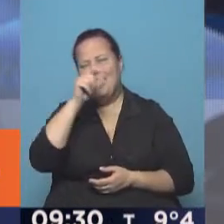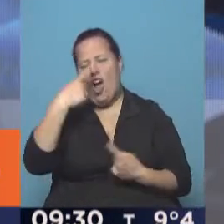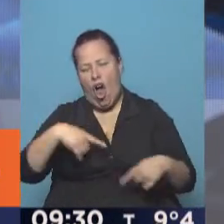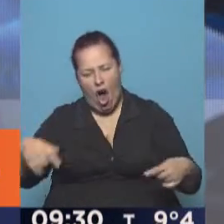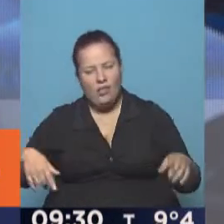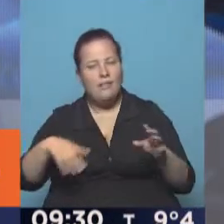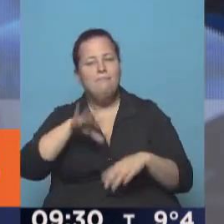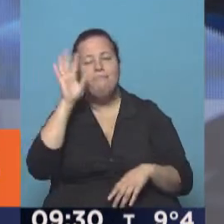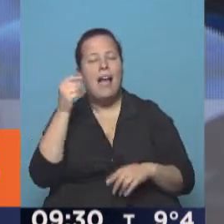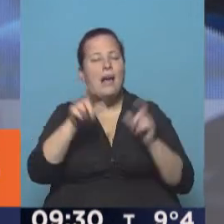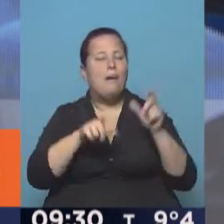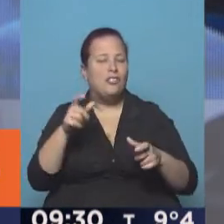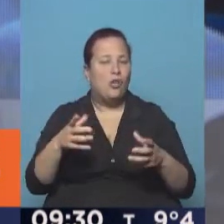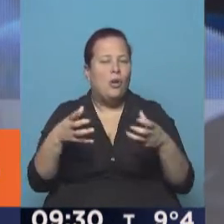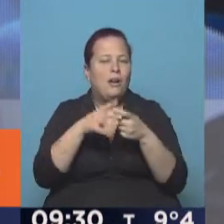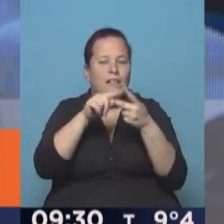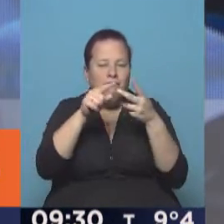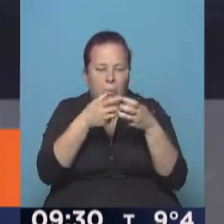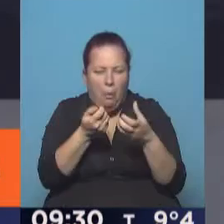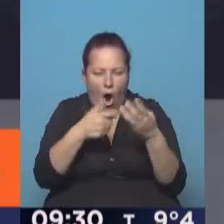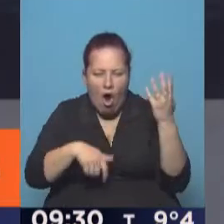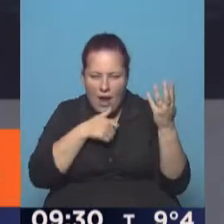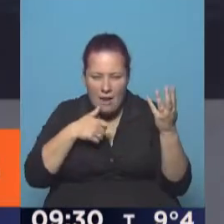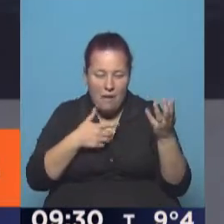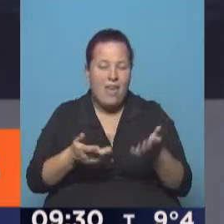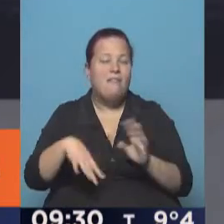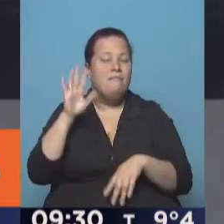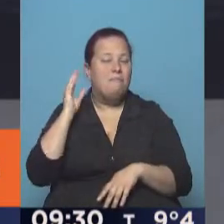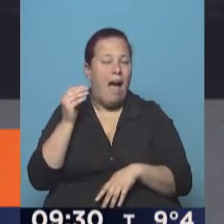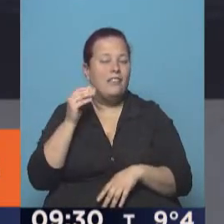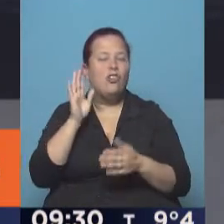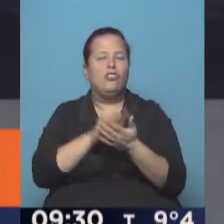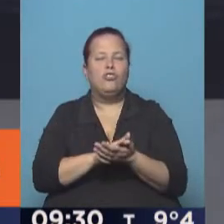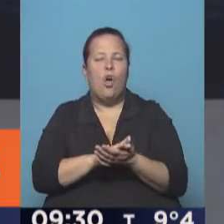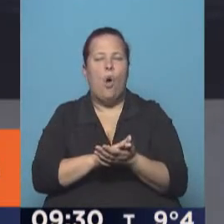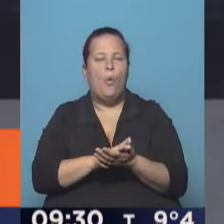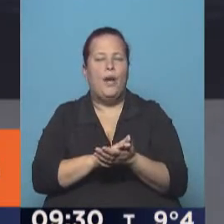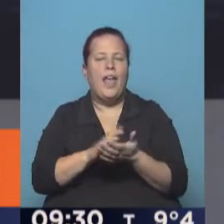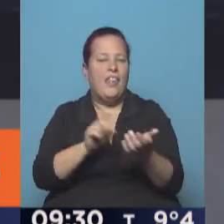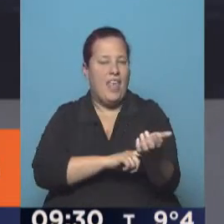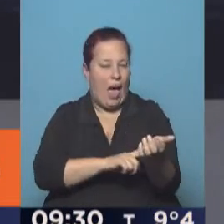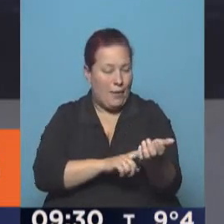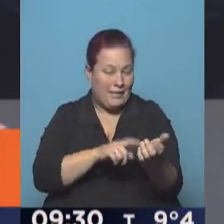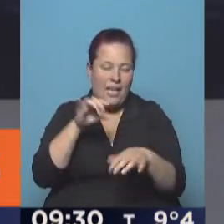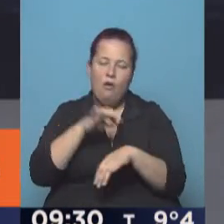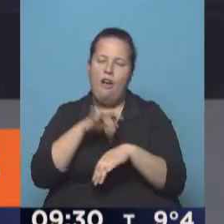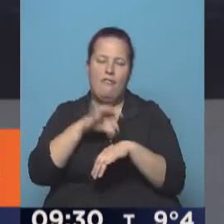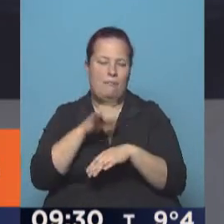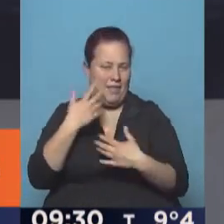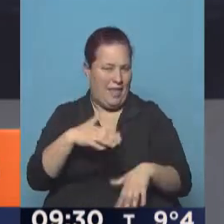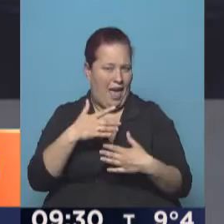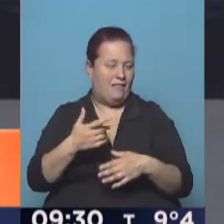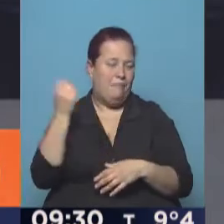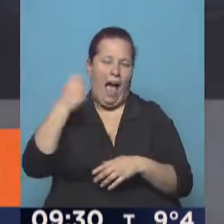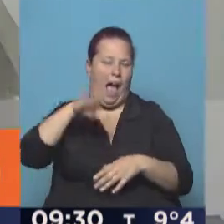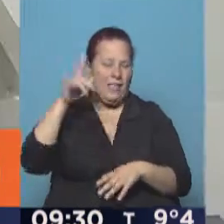los que más utiliza la gente claro, es un grupo mucho menor, sobre todo los vinculados con la diabetes, que es una enfermedad altamente